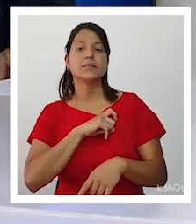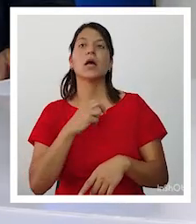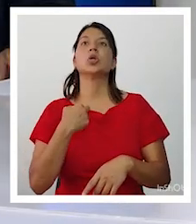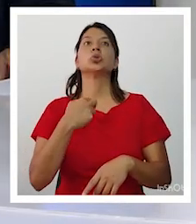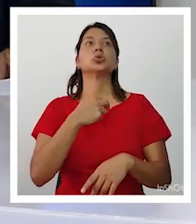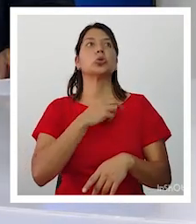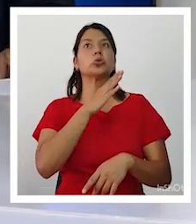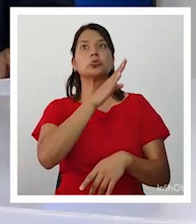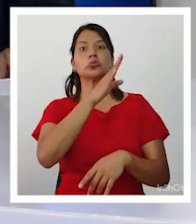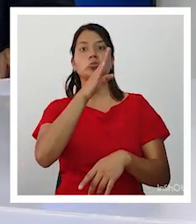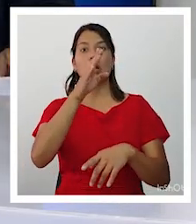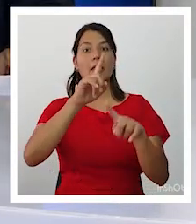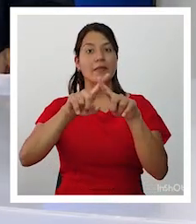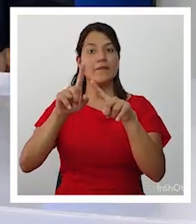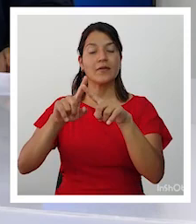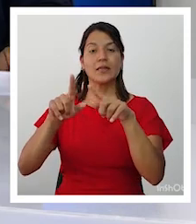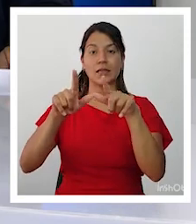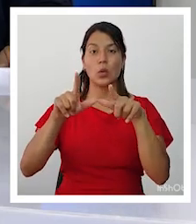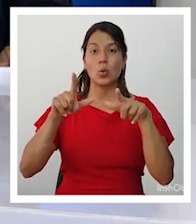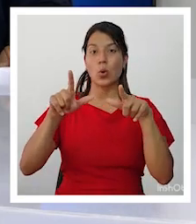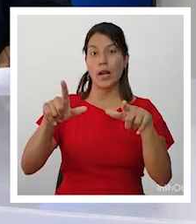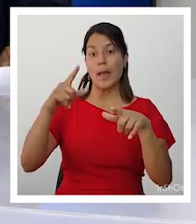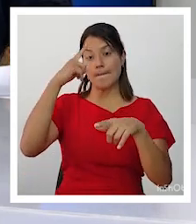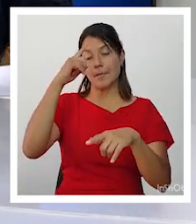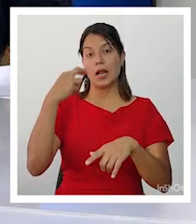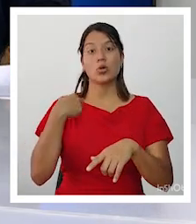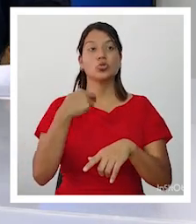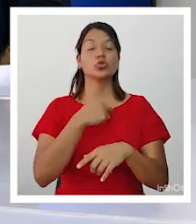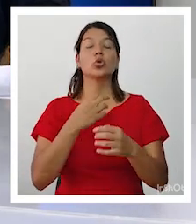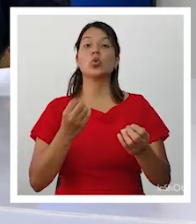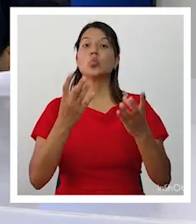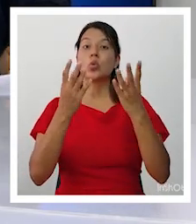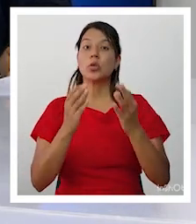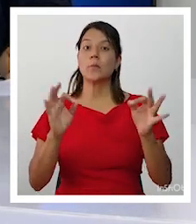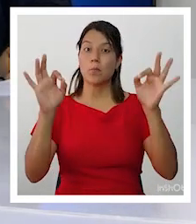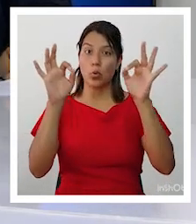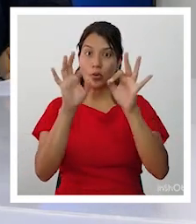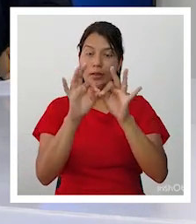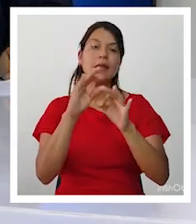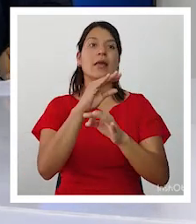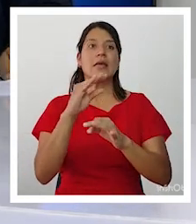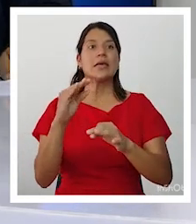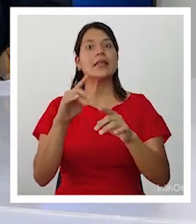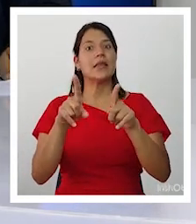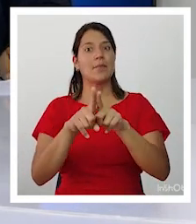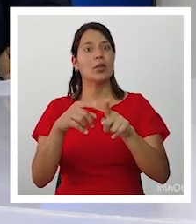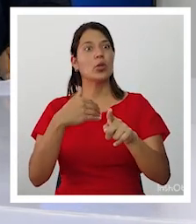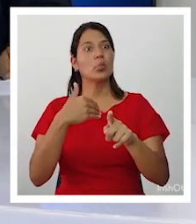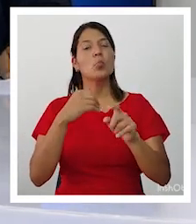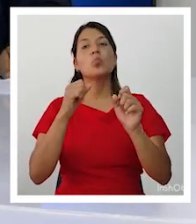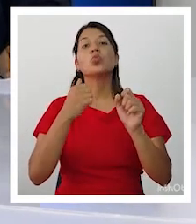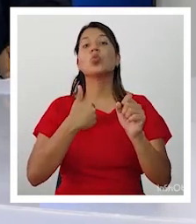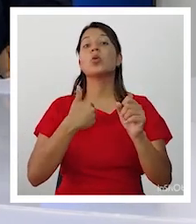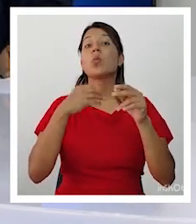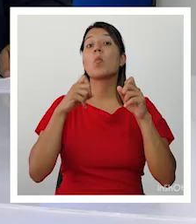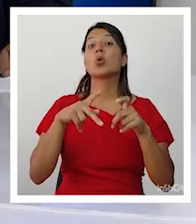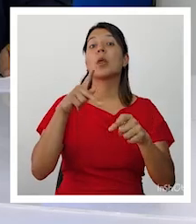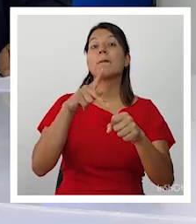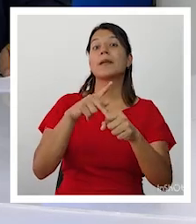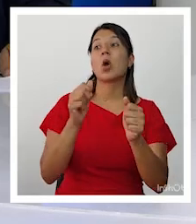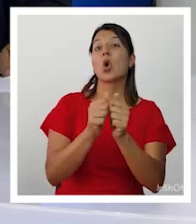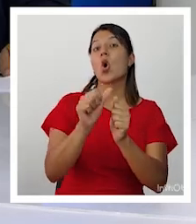en diversas partes, ¿verdad?, en donde para nosotros ha sido súper importante, y hemos tenido también hasta participación con otros países,